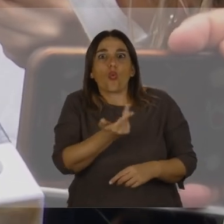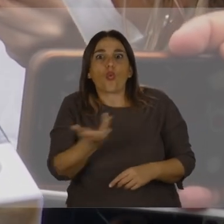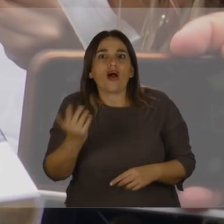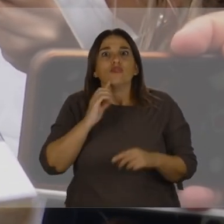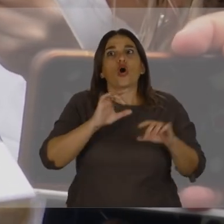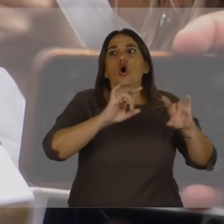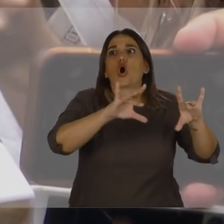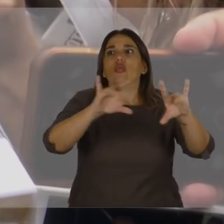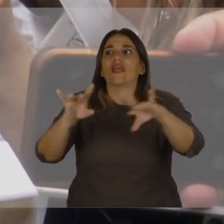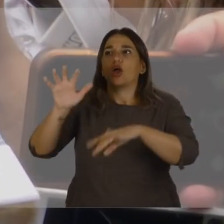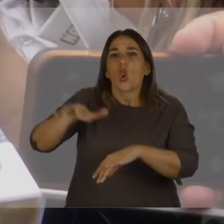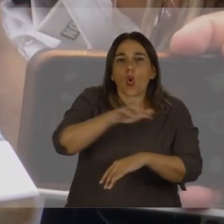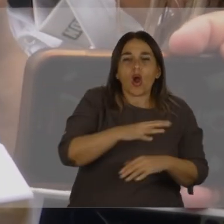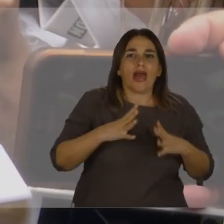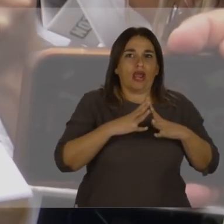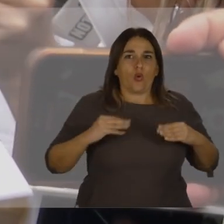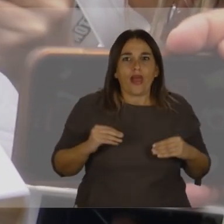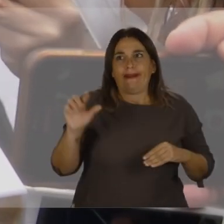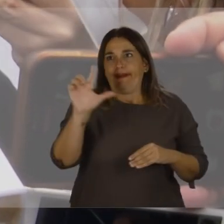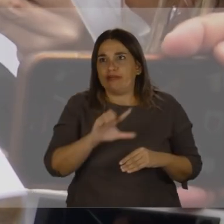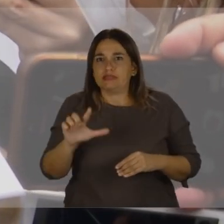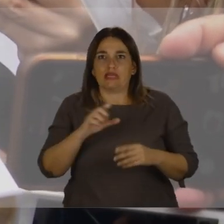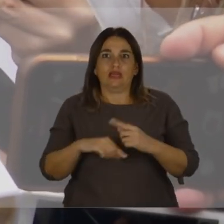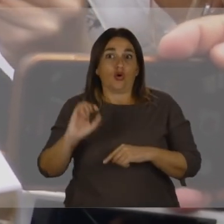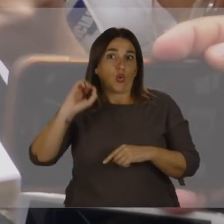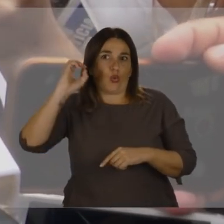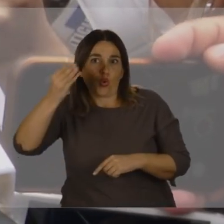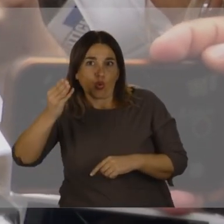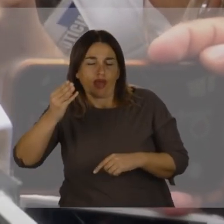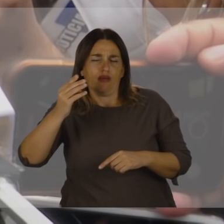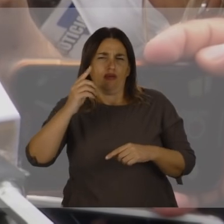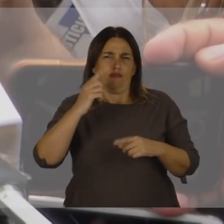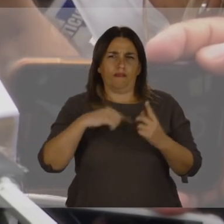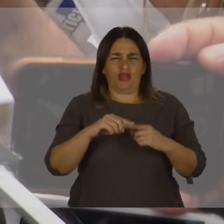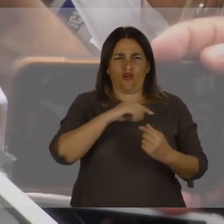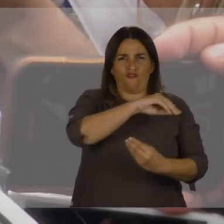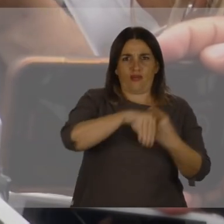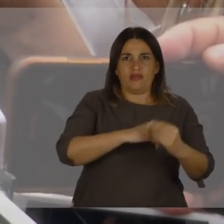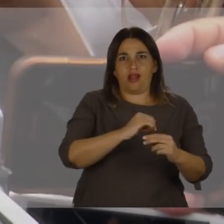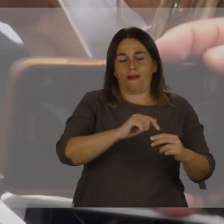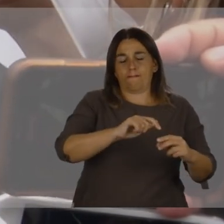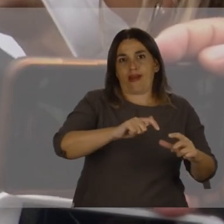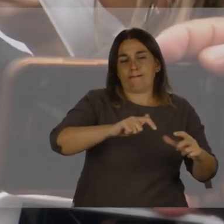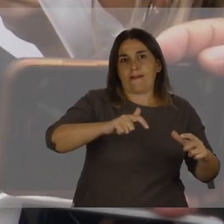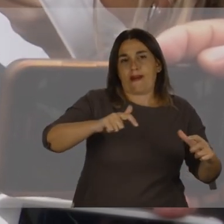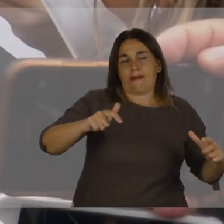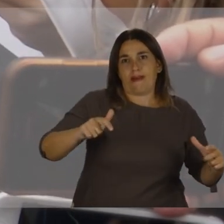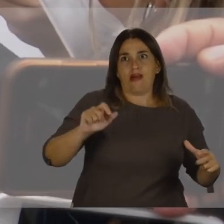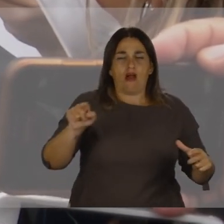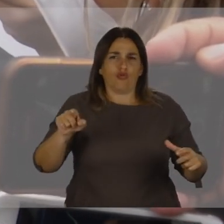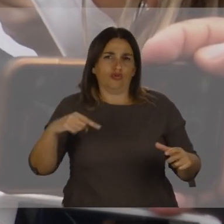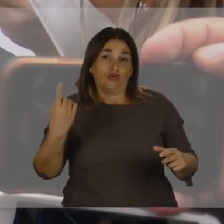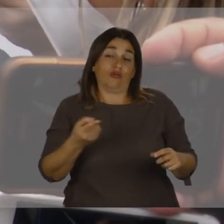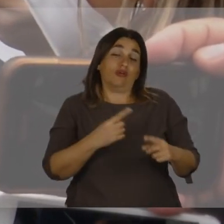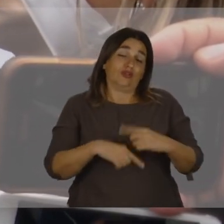contagios en centros educativos, en algunos clubes, y cuando ves intrafamiliar, es notorio que el descuido, cuando uno baja la